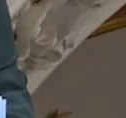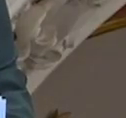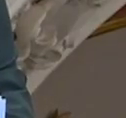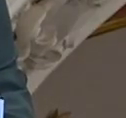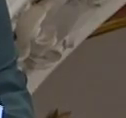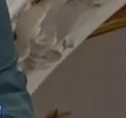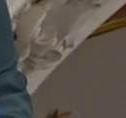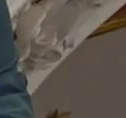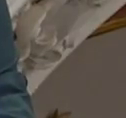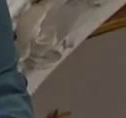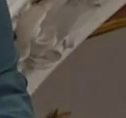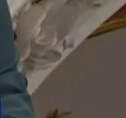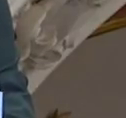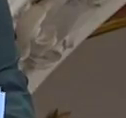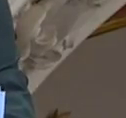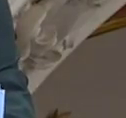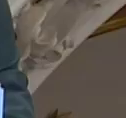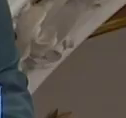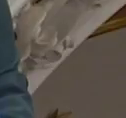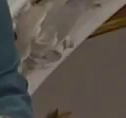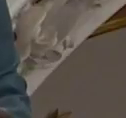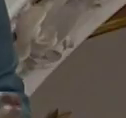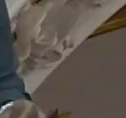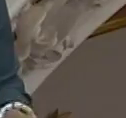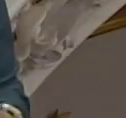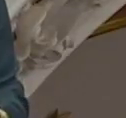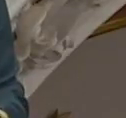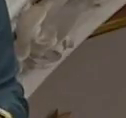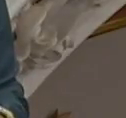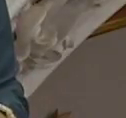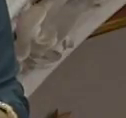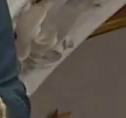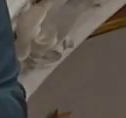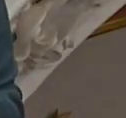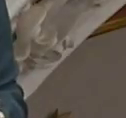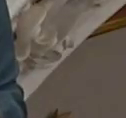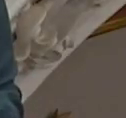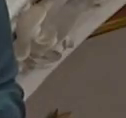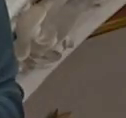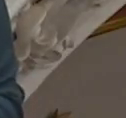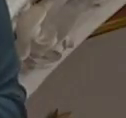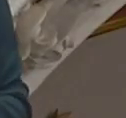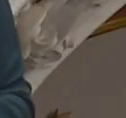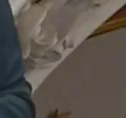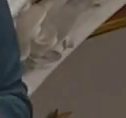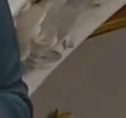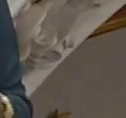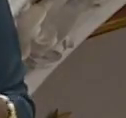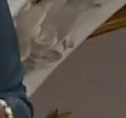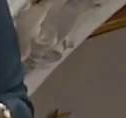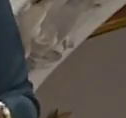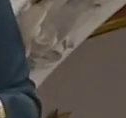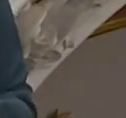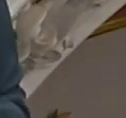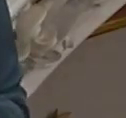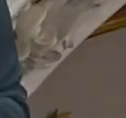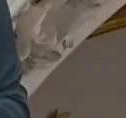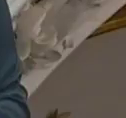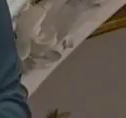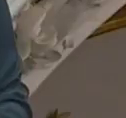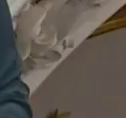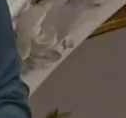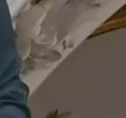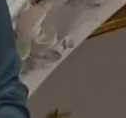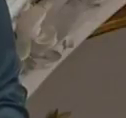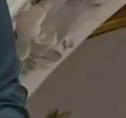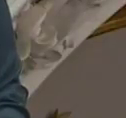sus mensajes y sugerencias en lo que aquí va a ocurrir. En estos momentos se está dando inicio por parte de la presidenta de la